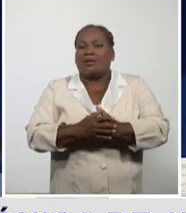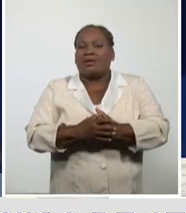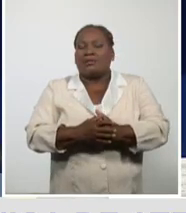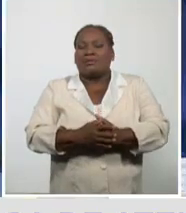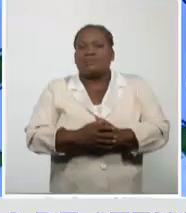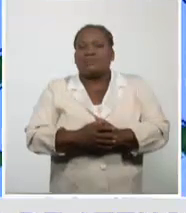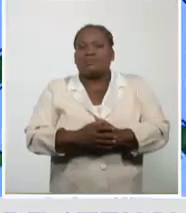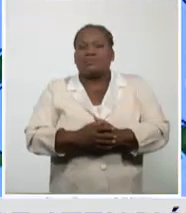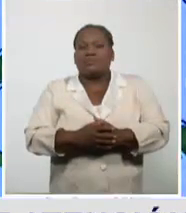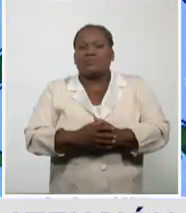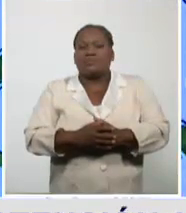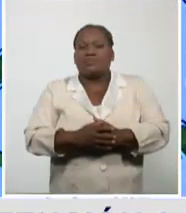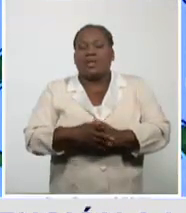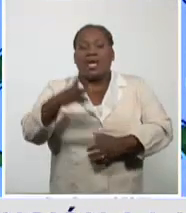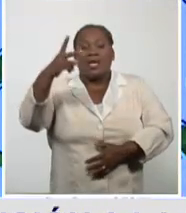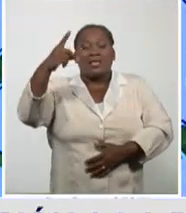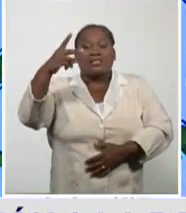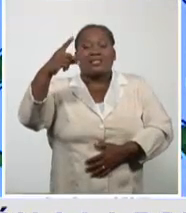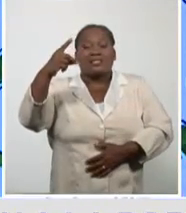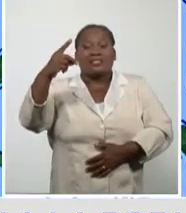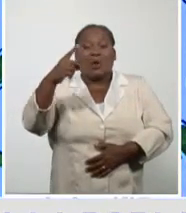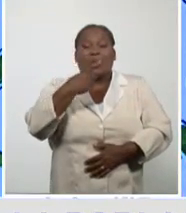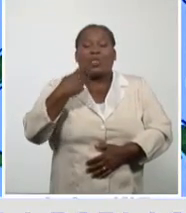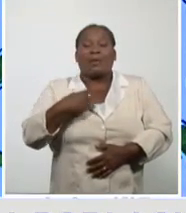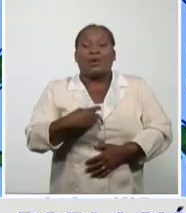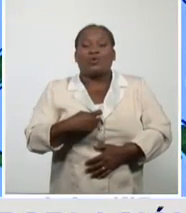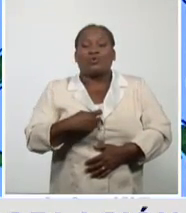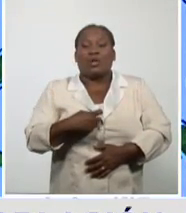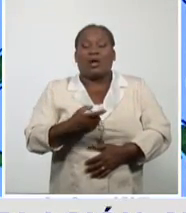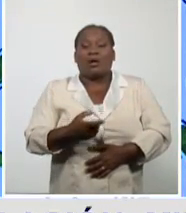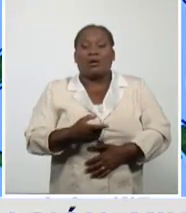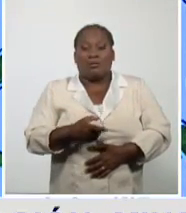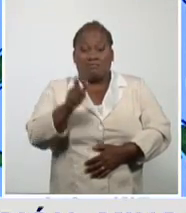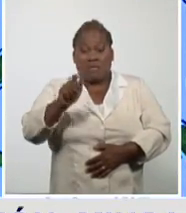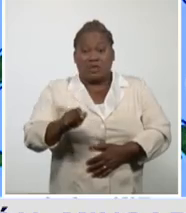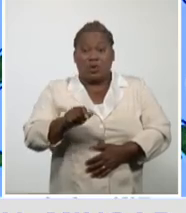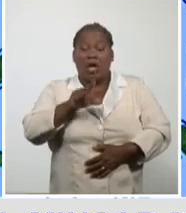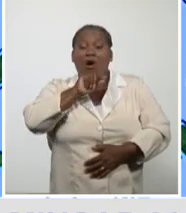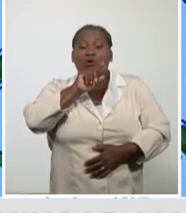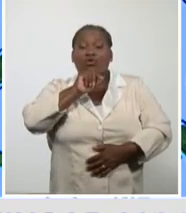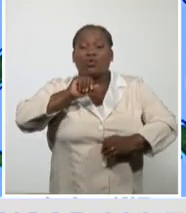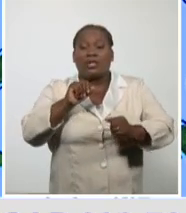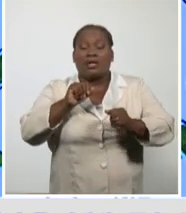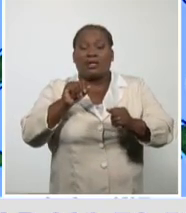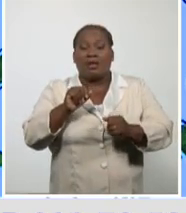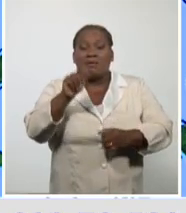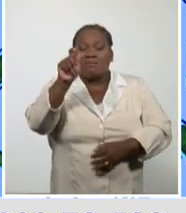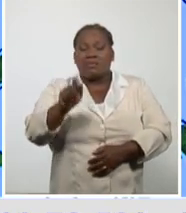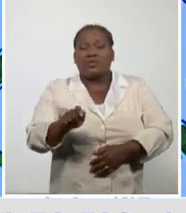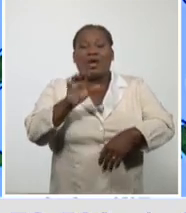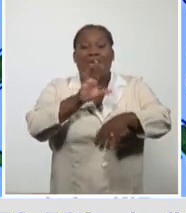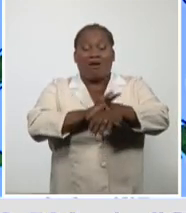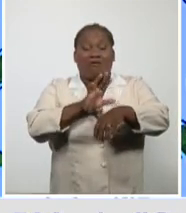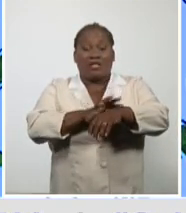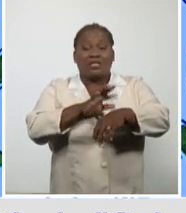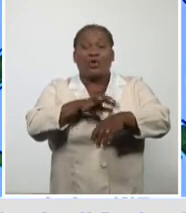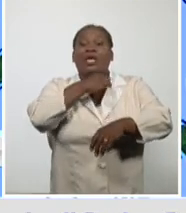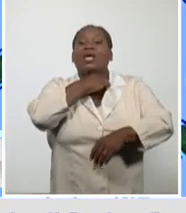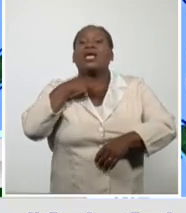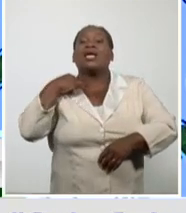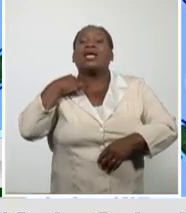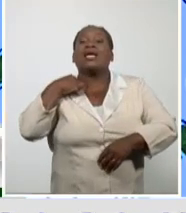Doctor, la siguiente pregunta que nos envía un usuario en Twitter: ¿las personas con afectaciones de la glándula tiroides que